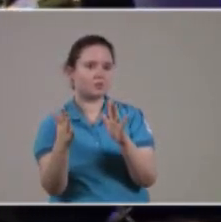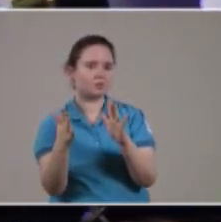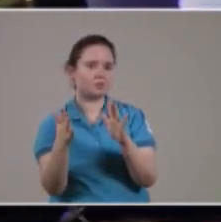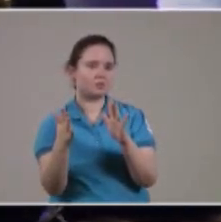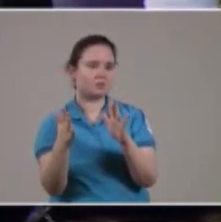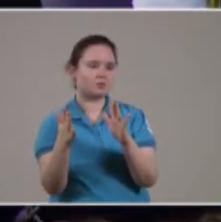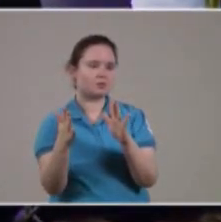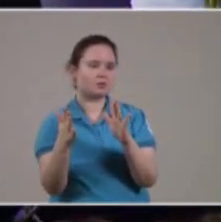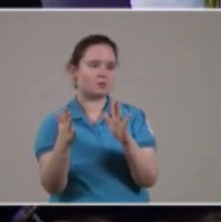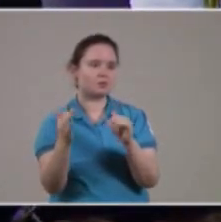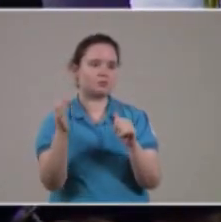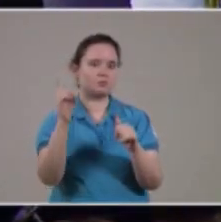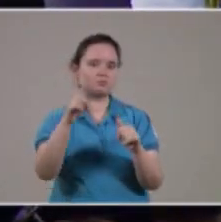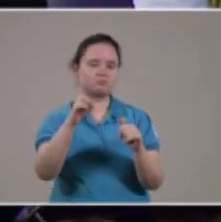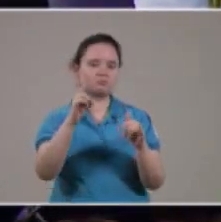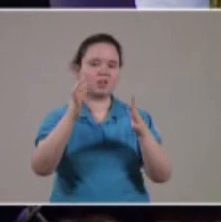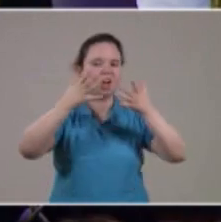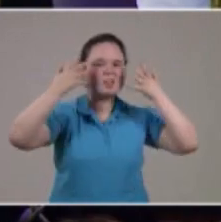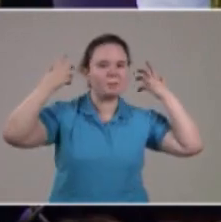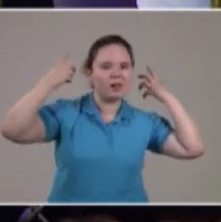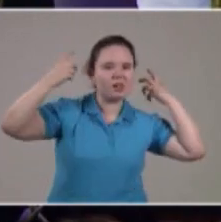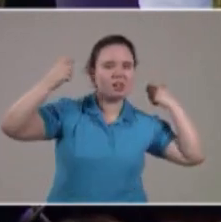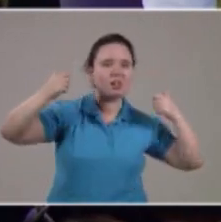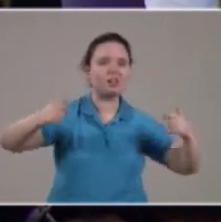a un mono.